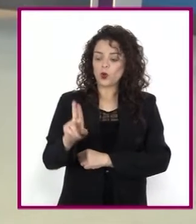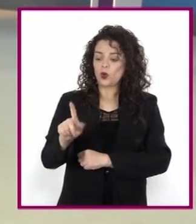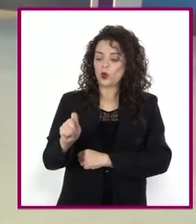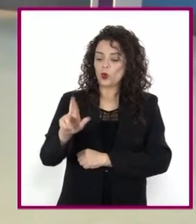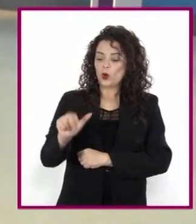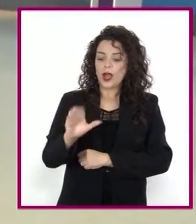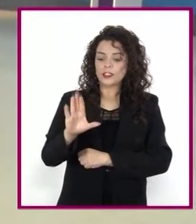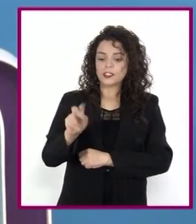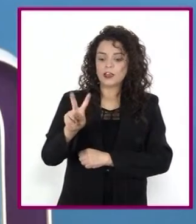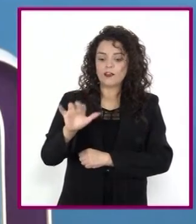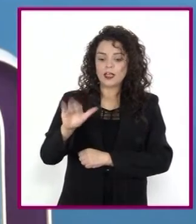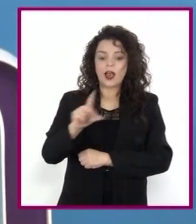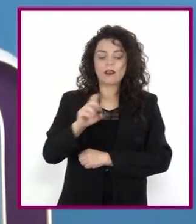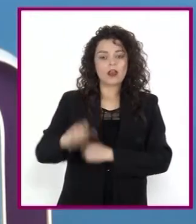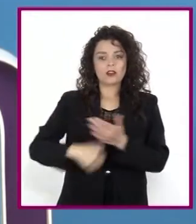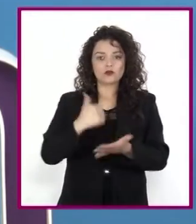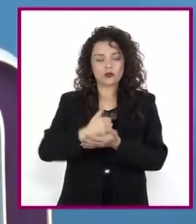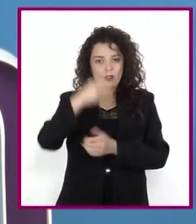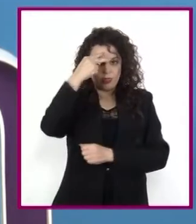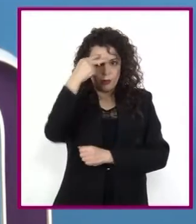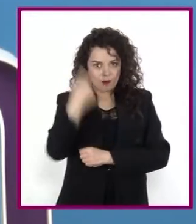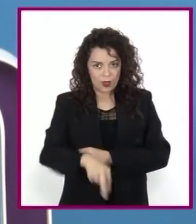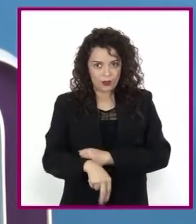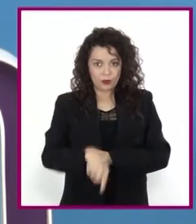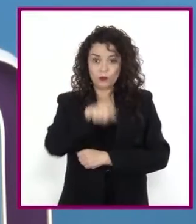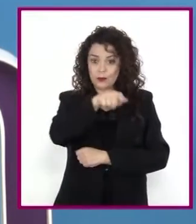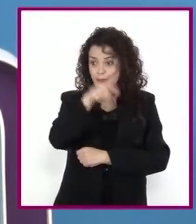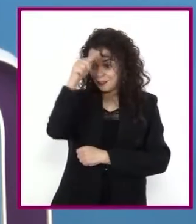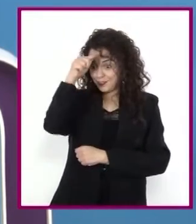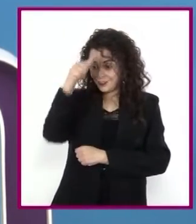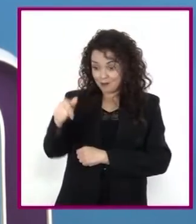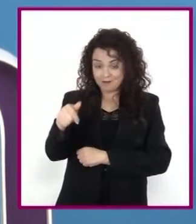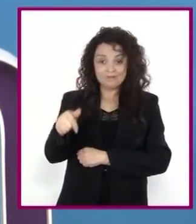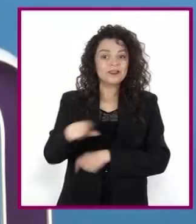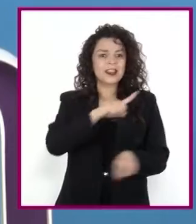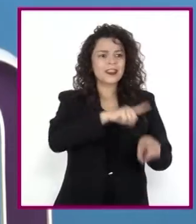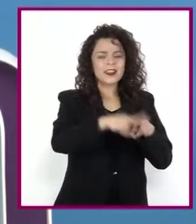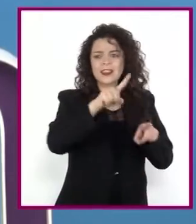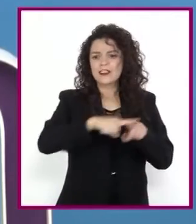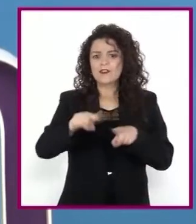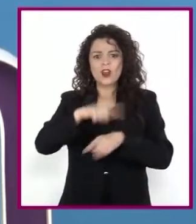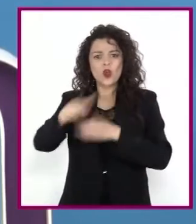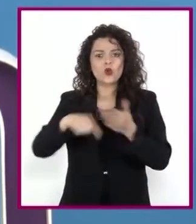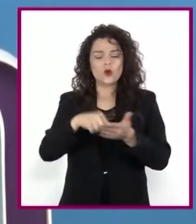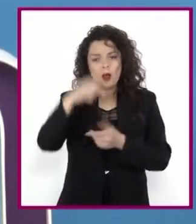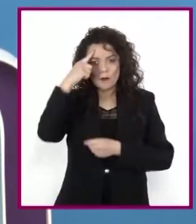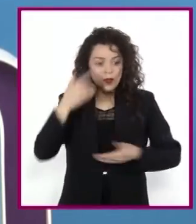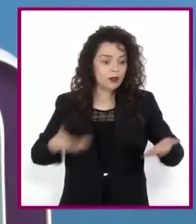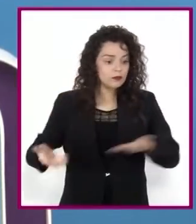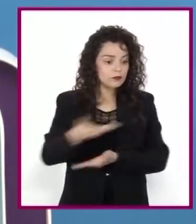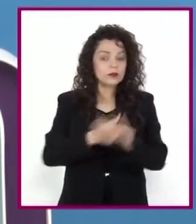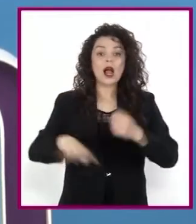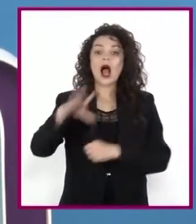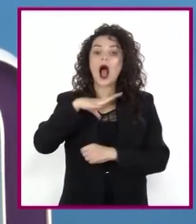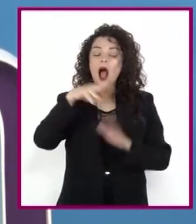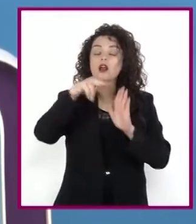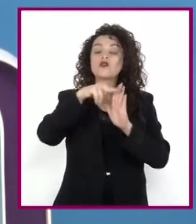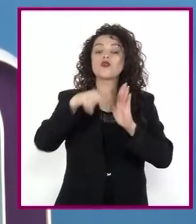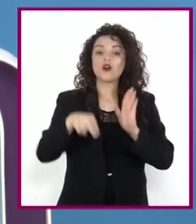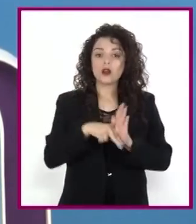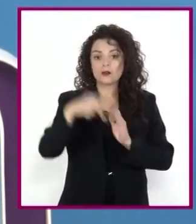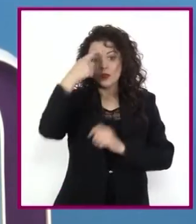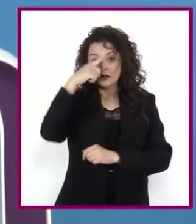Ciudad de México. Como podrán darse cuenta, en todos los espacios de convivencia existen normas que propician